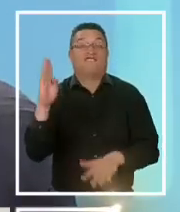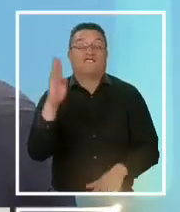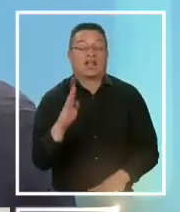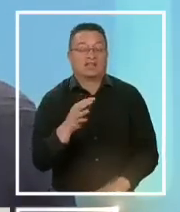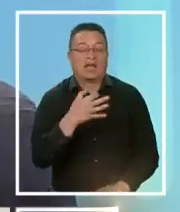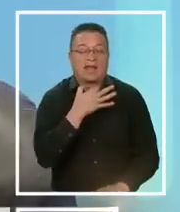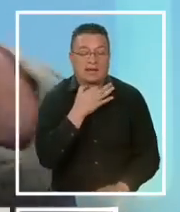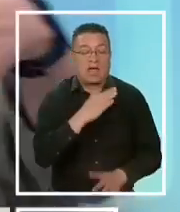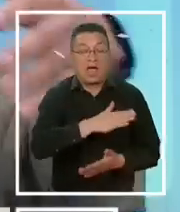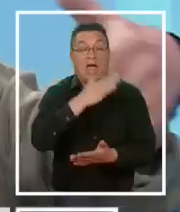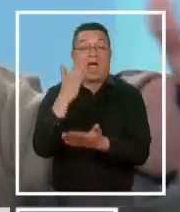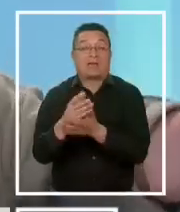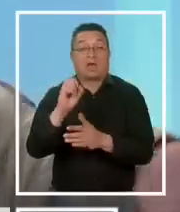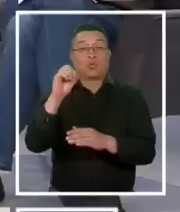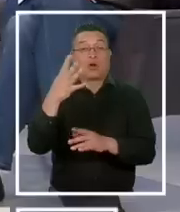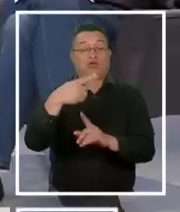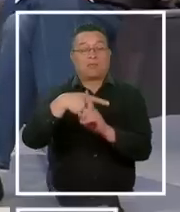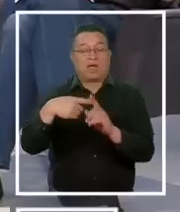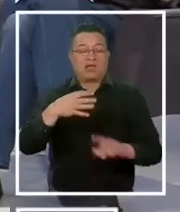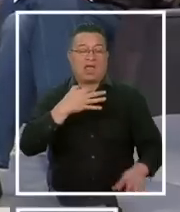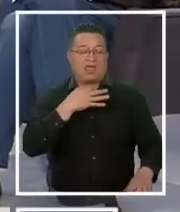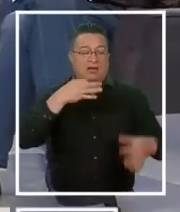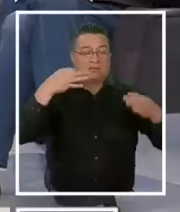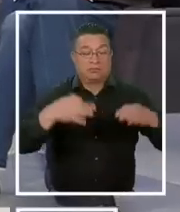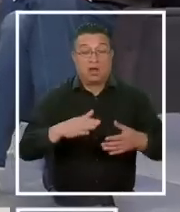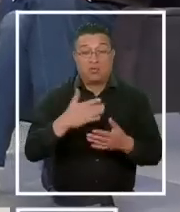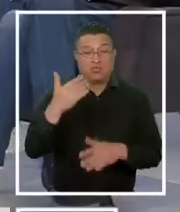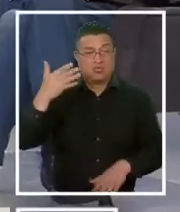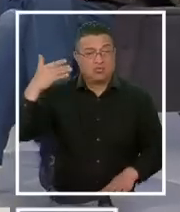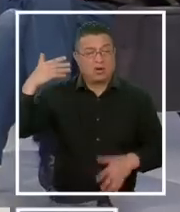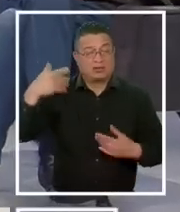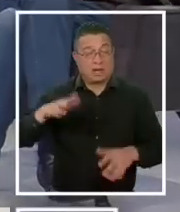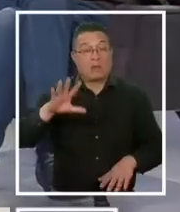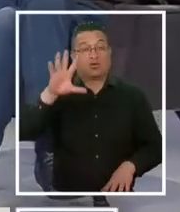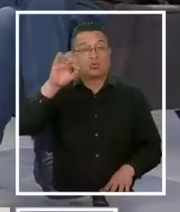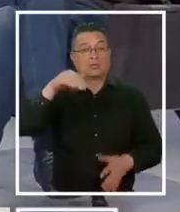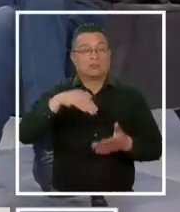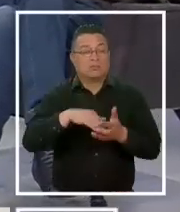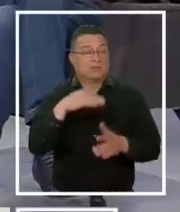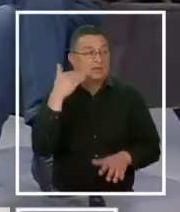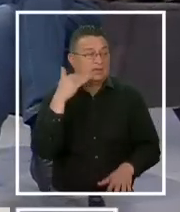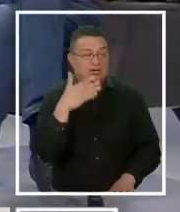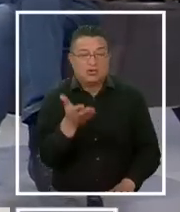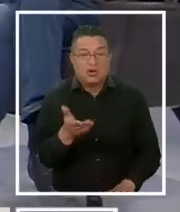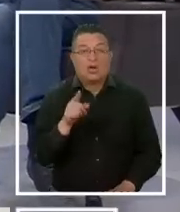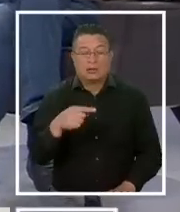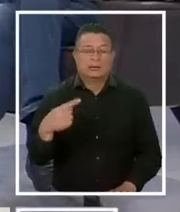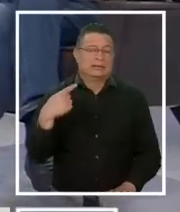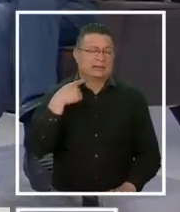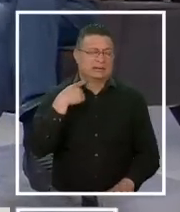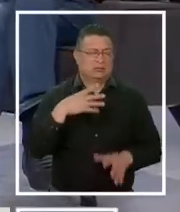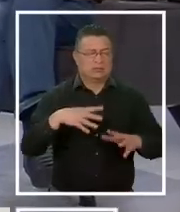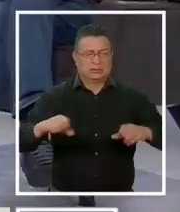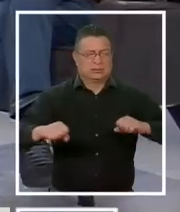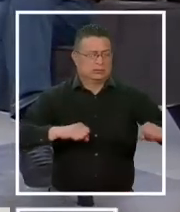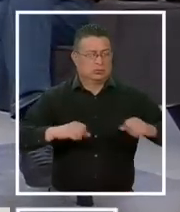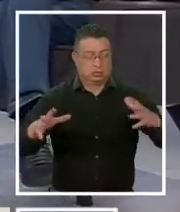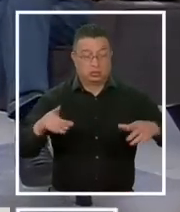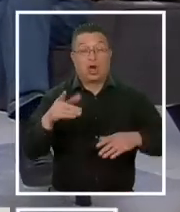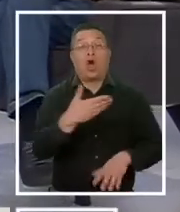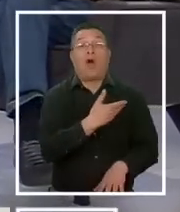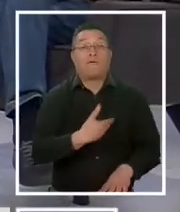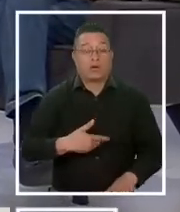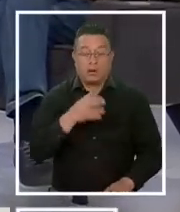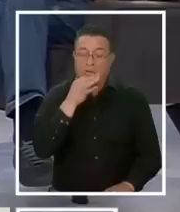garantizada después hasta cuarto medio hace mucho tiempo ya pero estamos con 50.000 niños entonces Usted dijo Esto es una tragedia es un terremoto llamó el gobierno